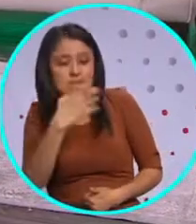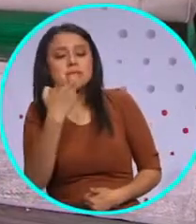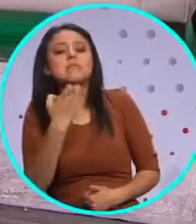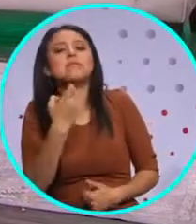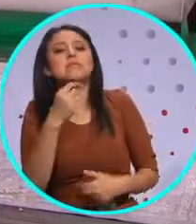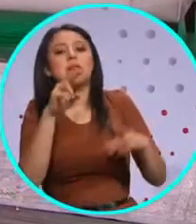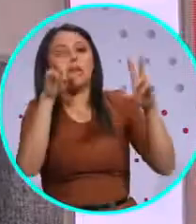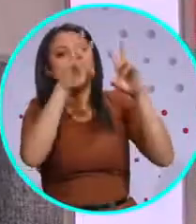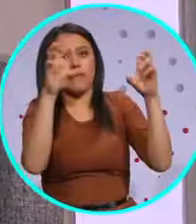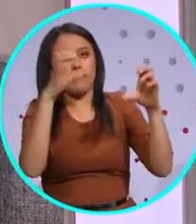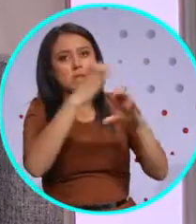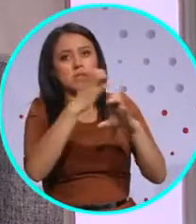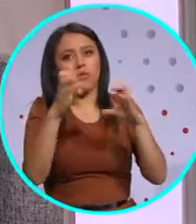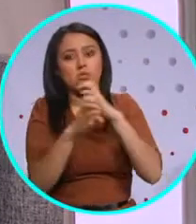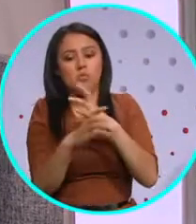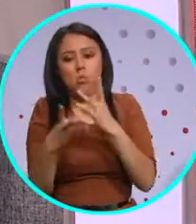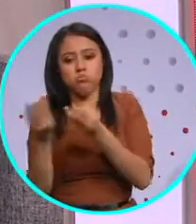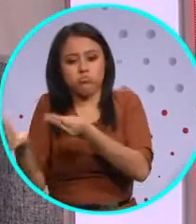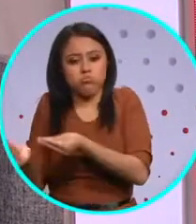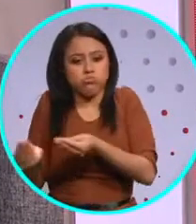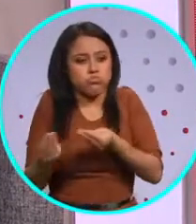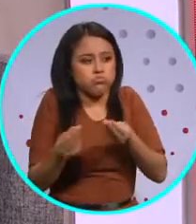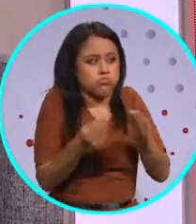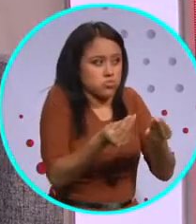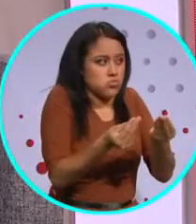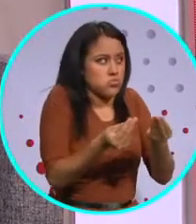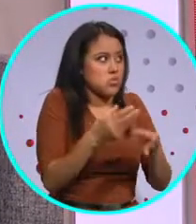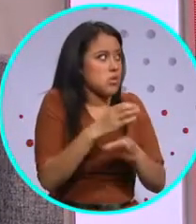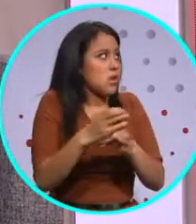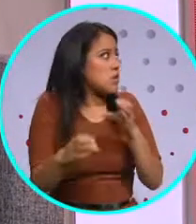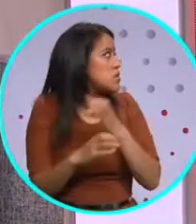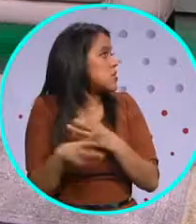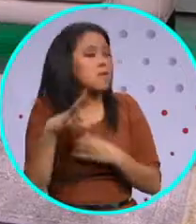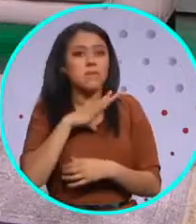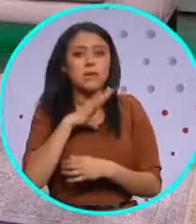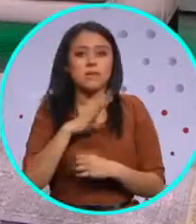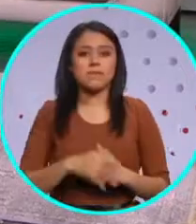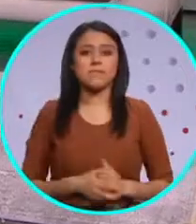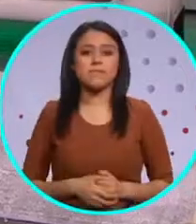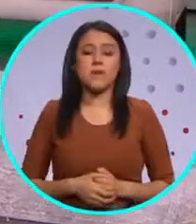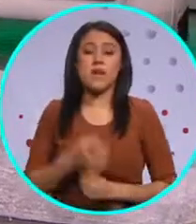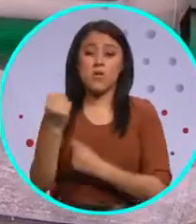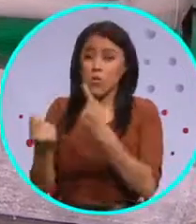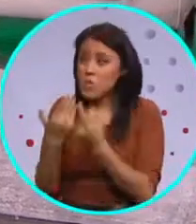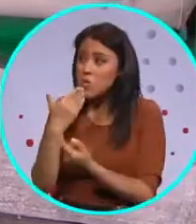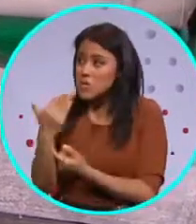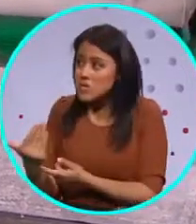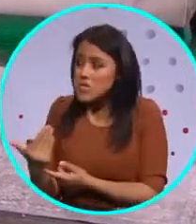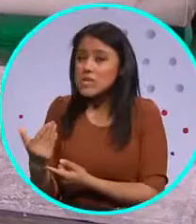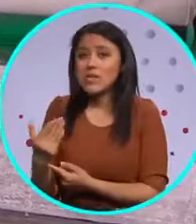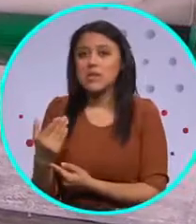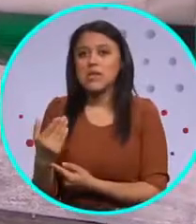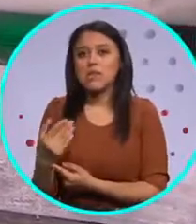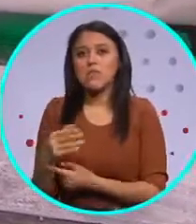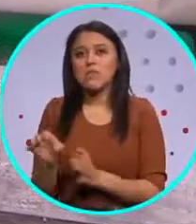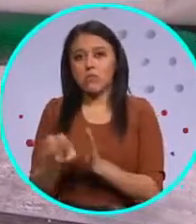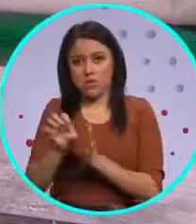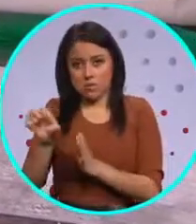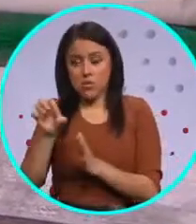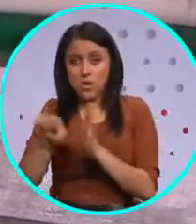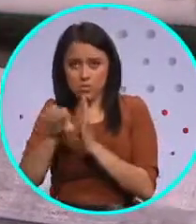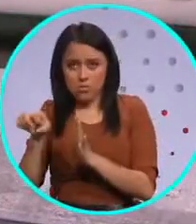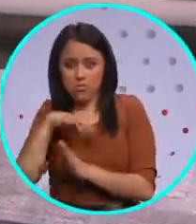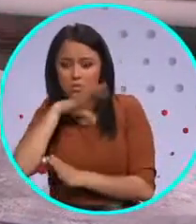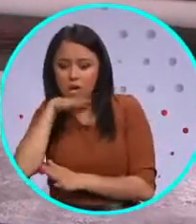temas de distribución no tanto de producción y riqueza si hay países que sus botes de basura están llenos de